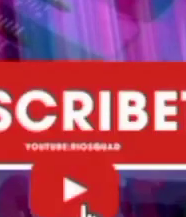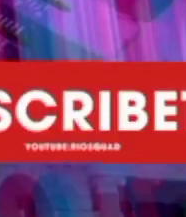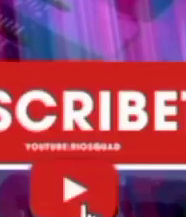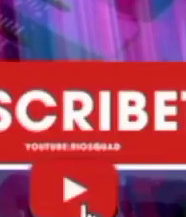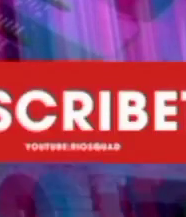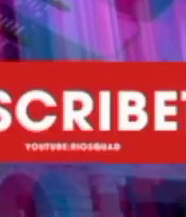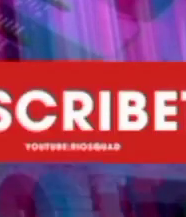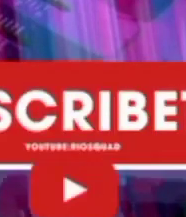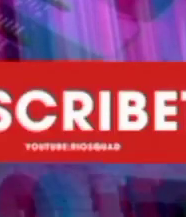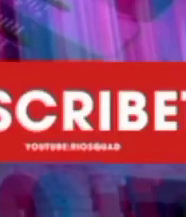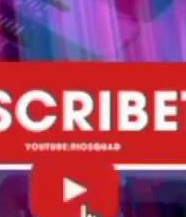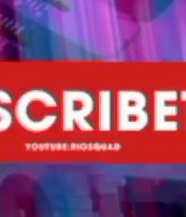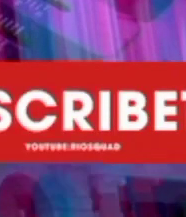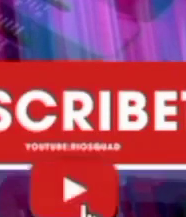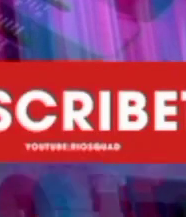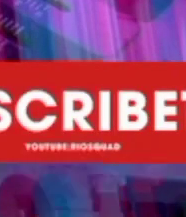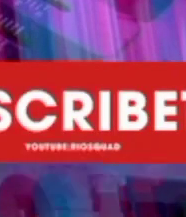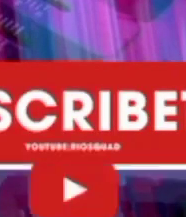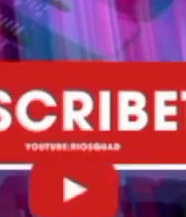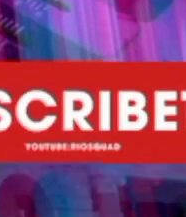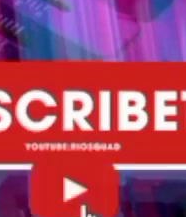ahora en YouTube